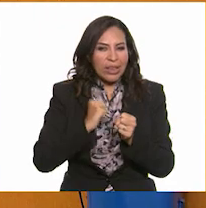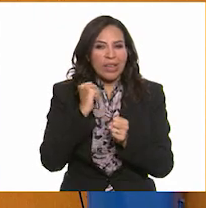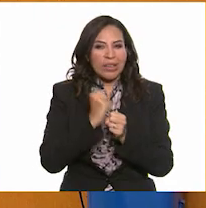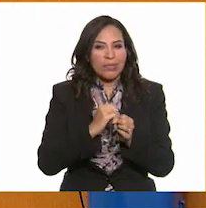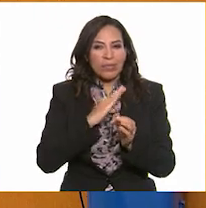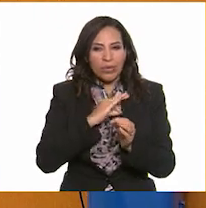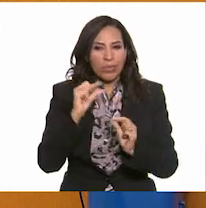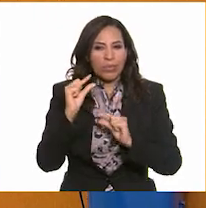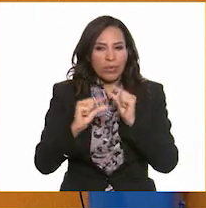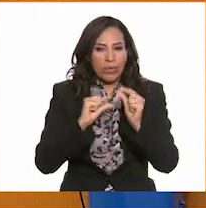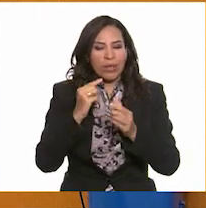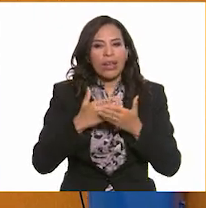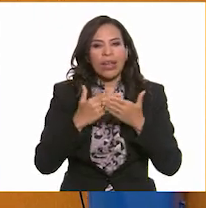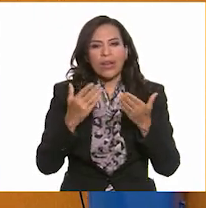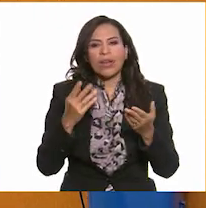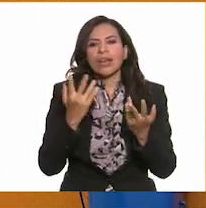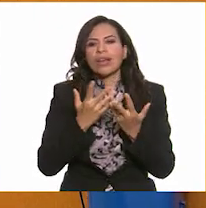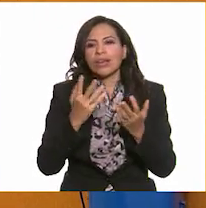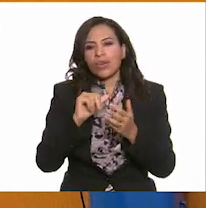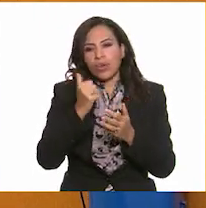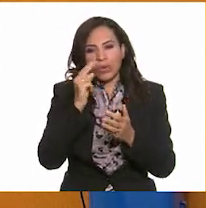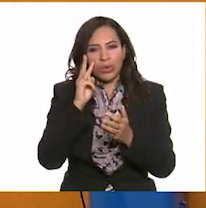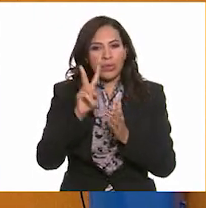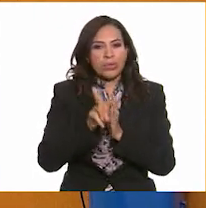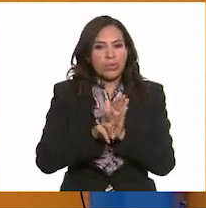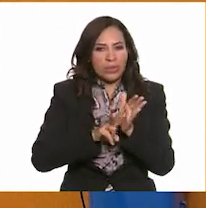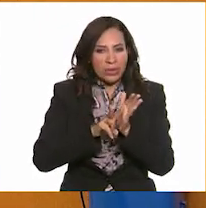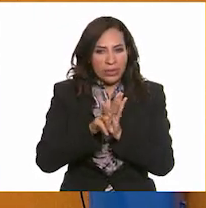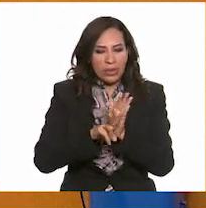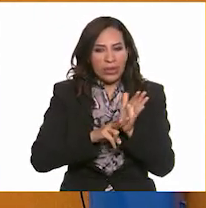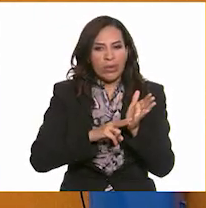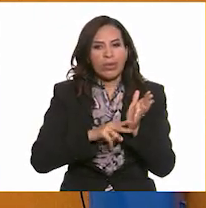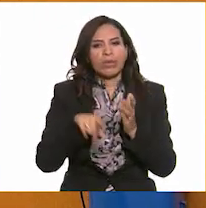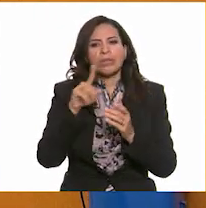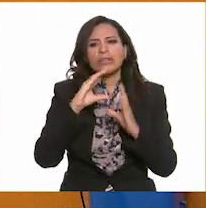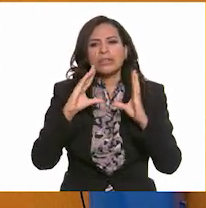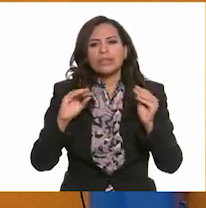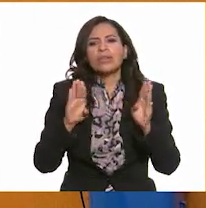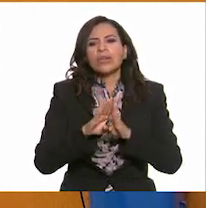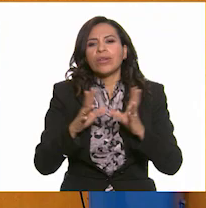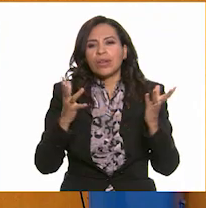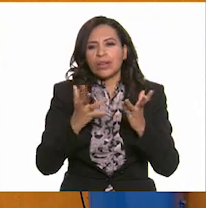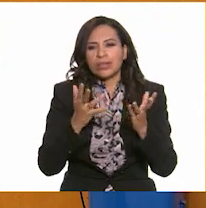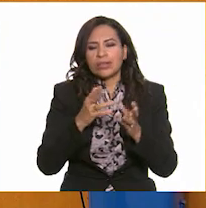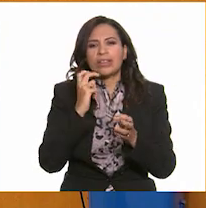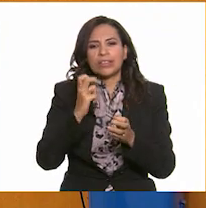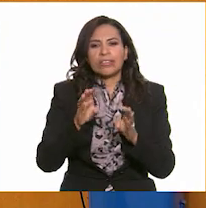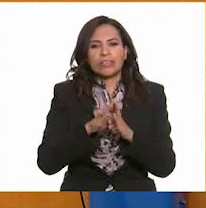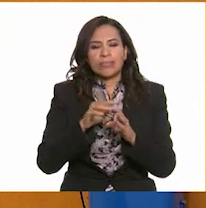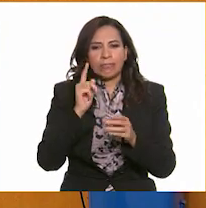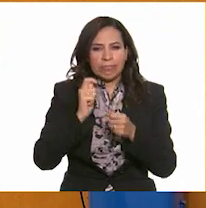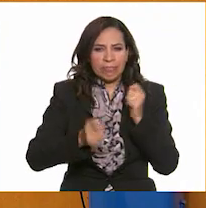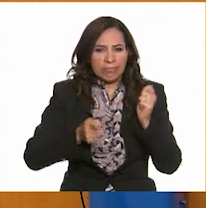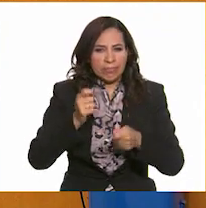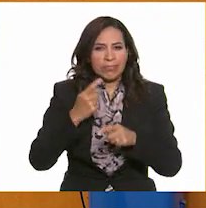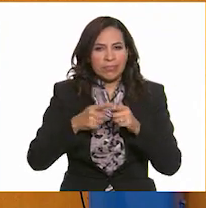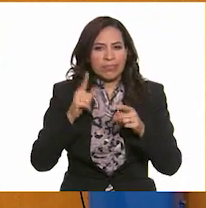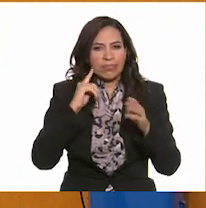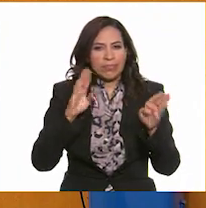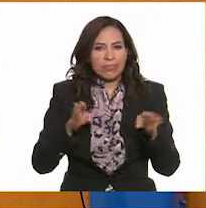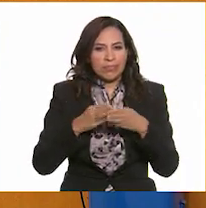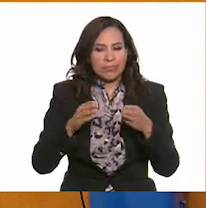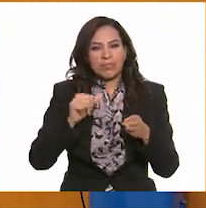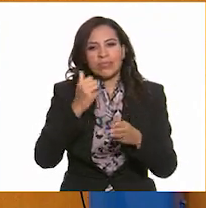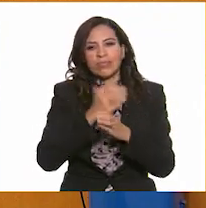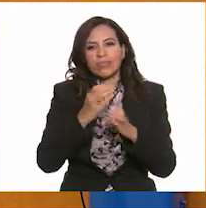salir. Pero ahora vamos a otro video. ¿Otro? En donde nos enseñan cómo hacer este tipo de percusiones musicales